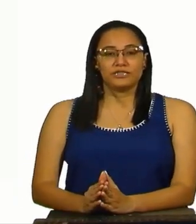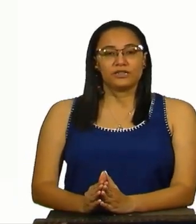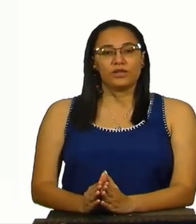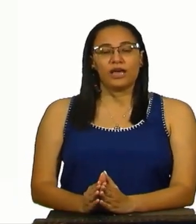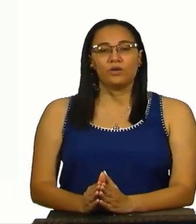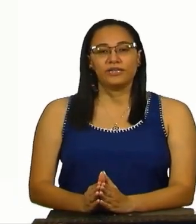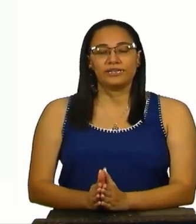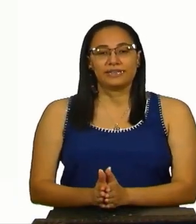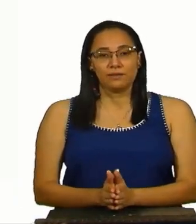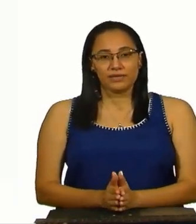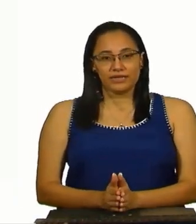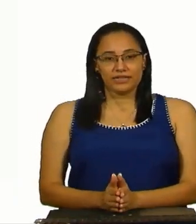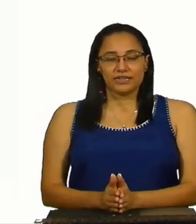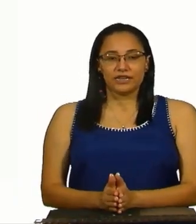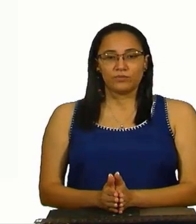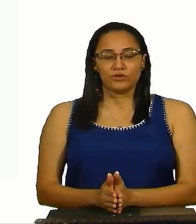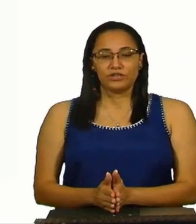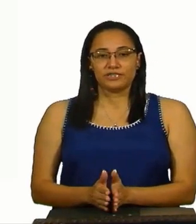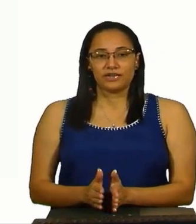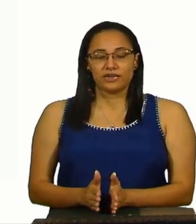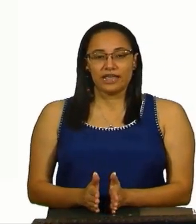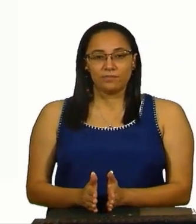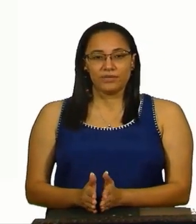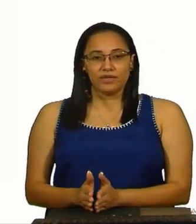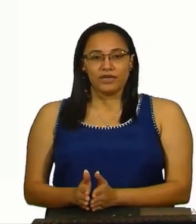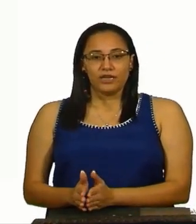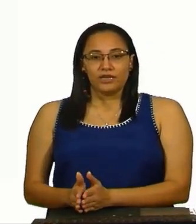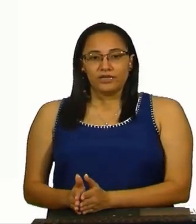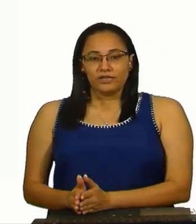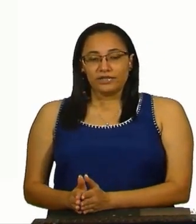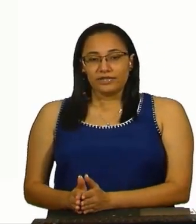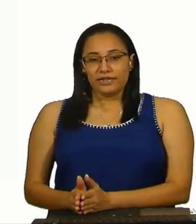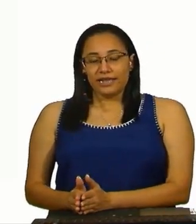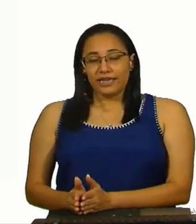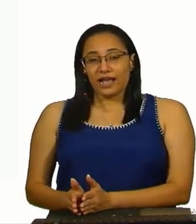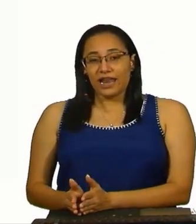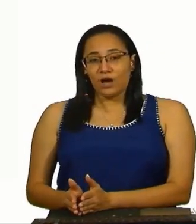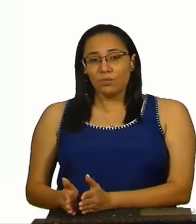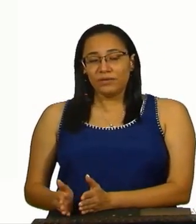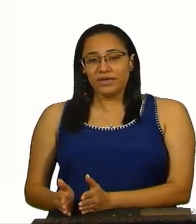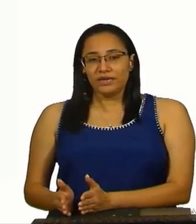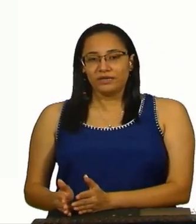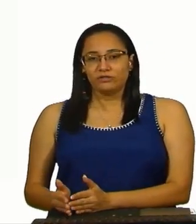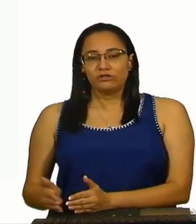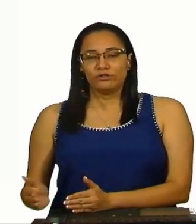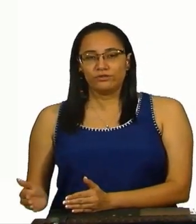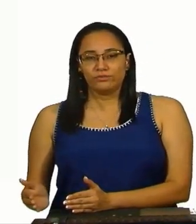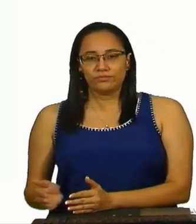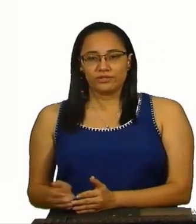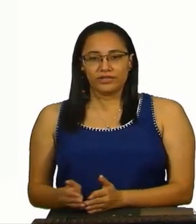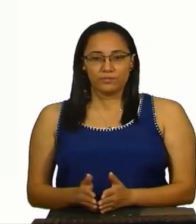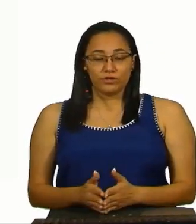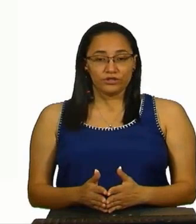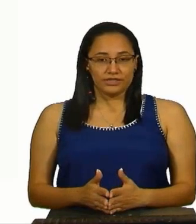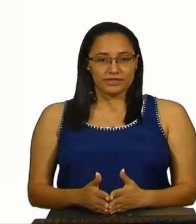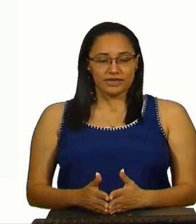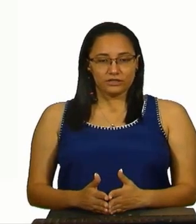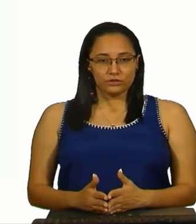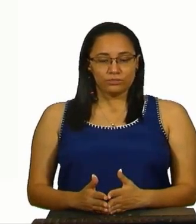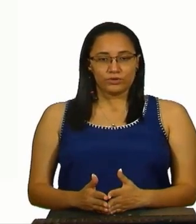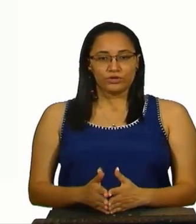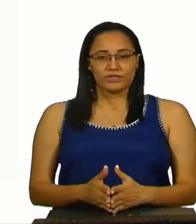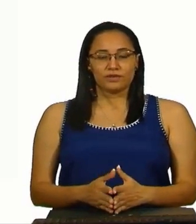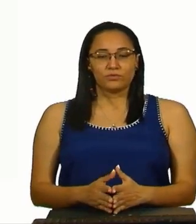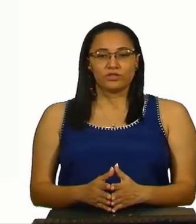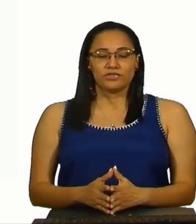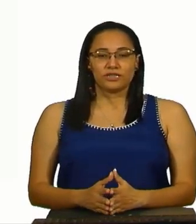estamos utilizando allow y de tal manera teníamos que utilizar let me, allow me to. Teníamos que utilizar el